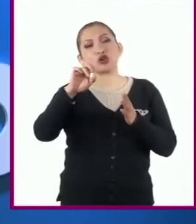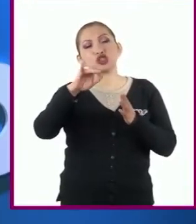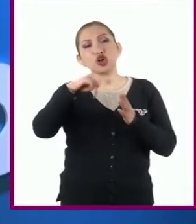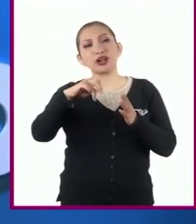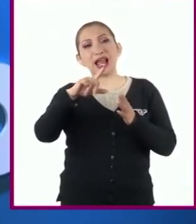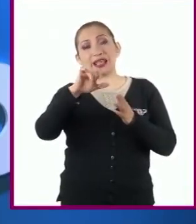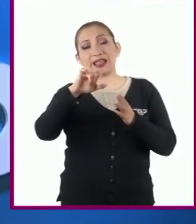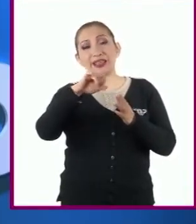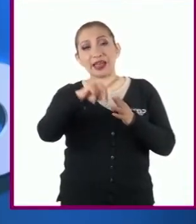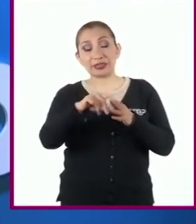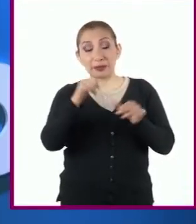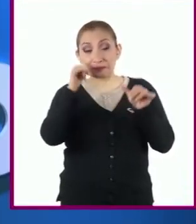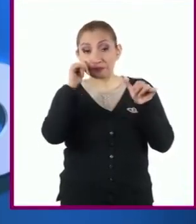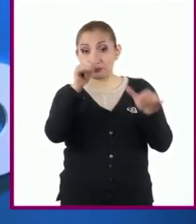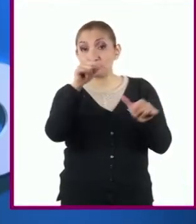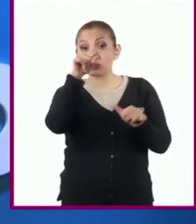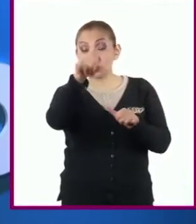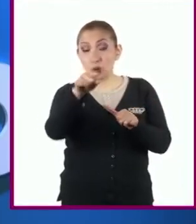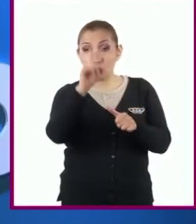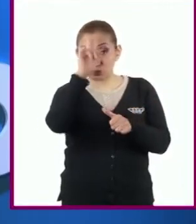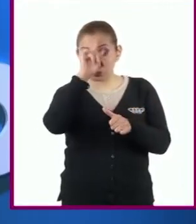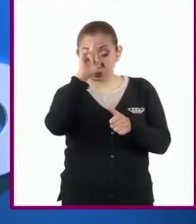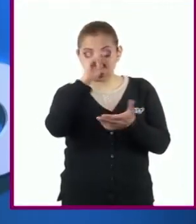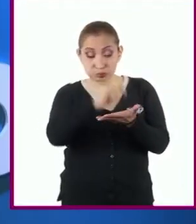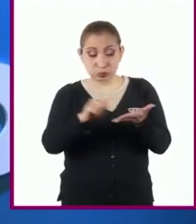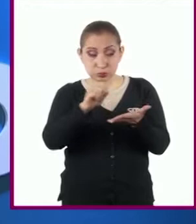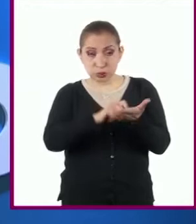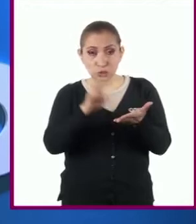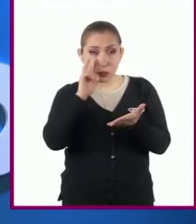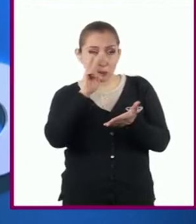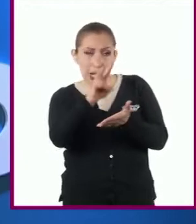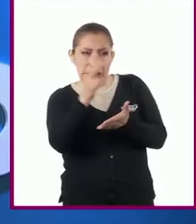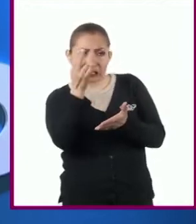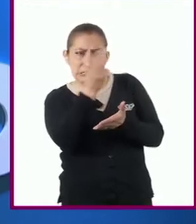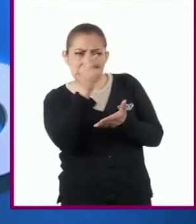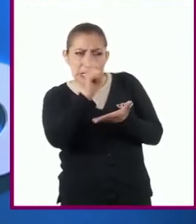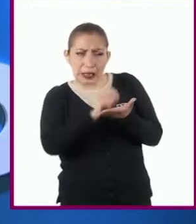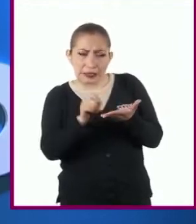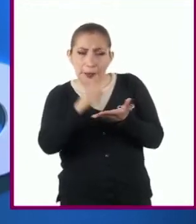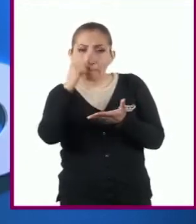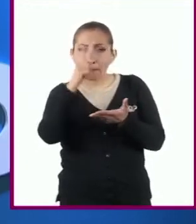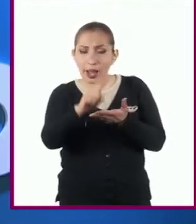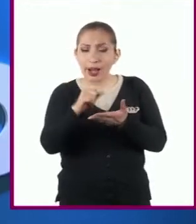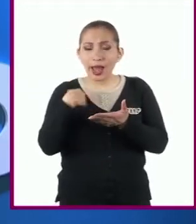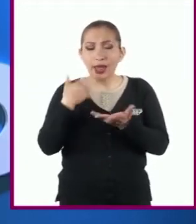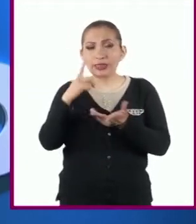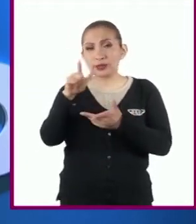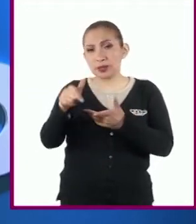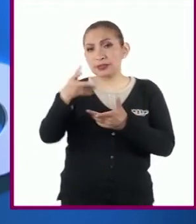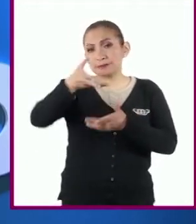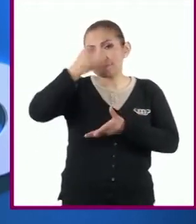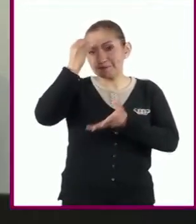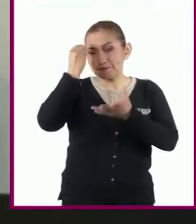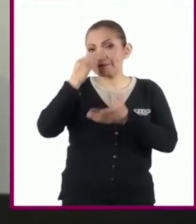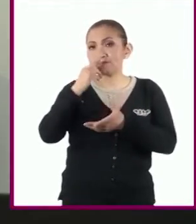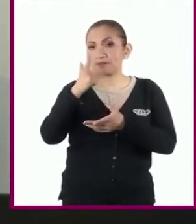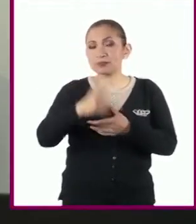Atentos, les recomiendo tomar nota de todo aquello que consideren necesario para apoyar su